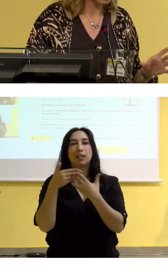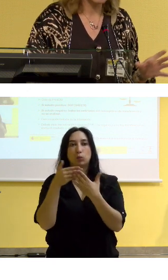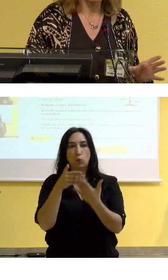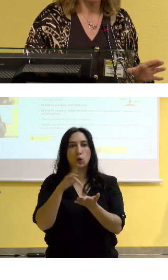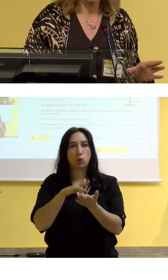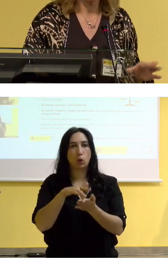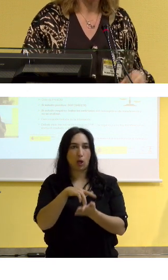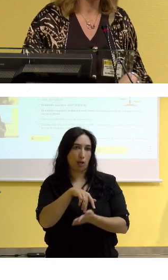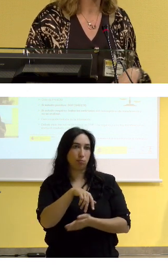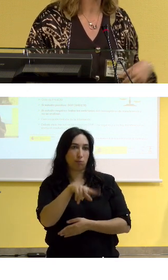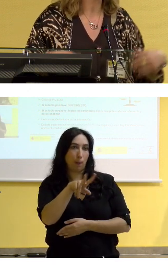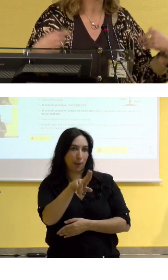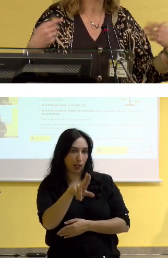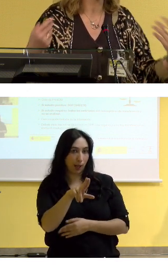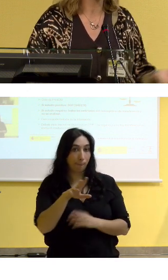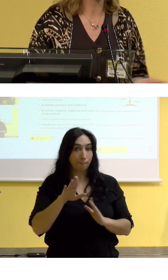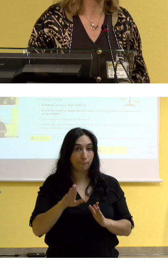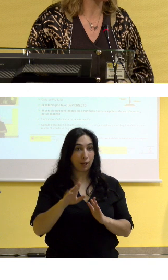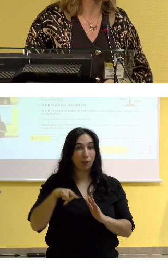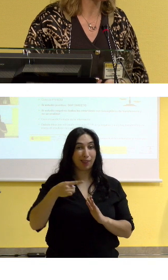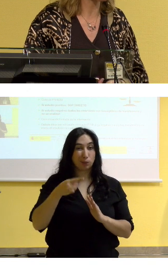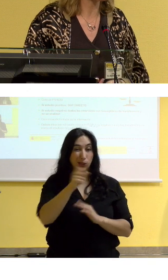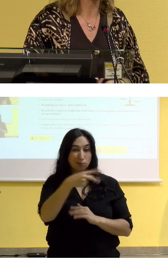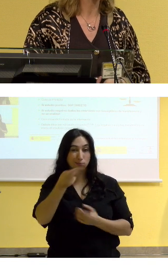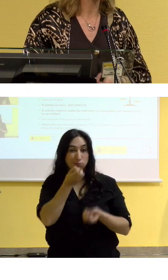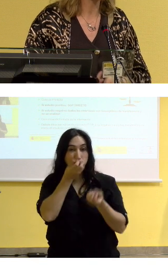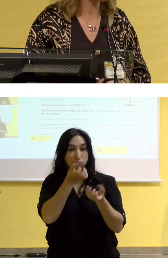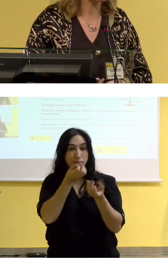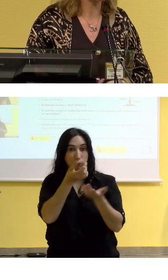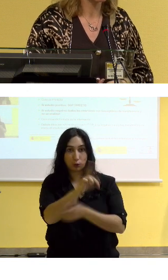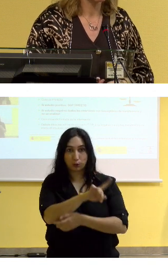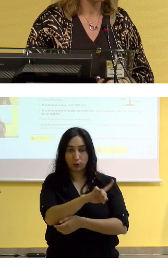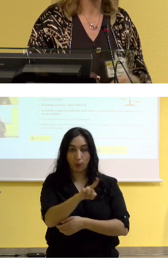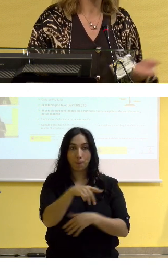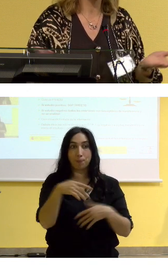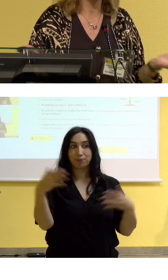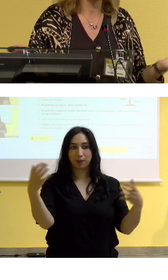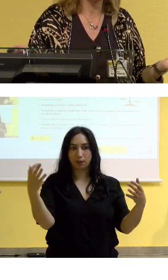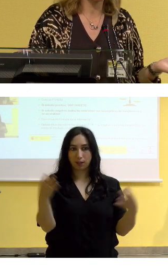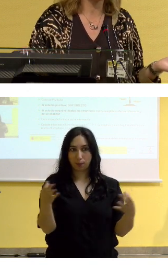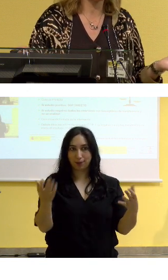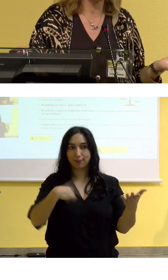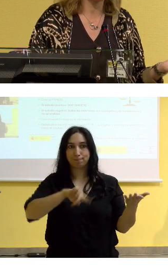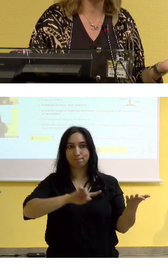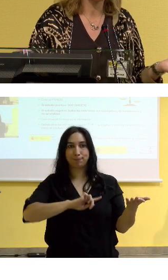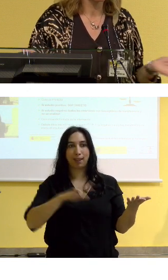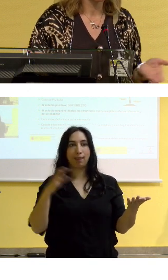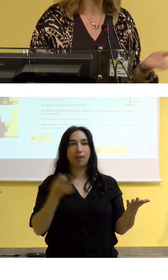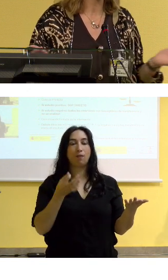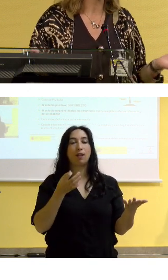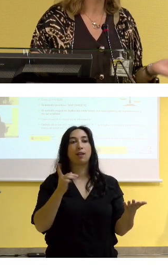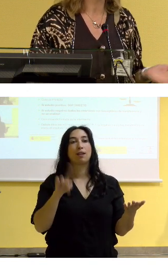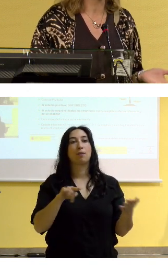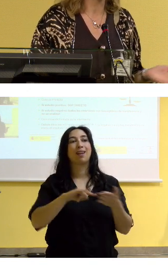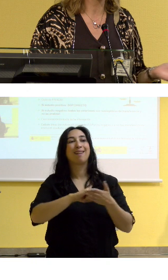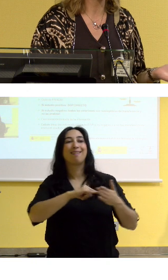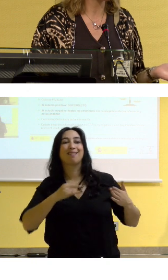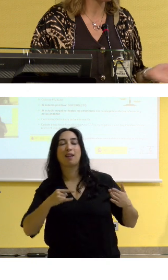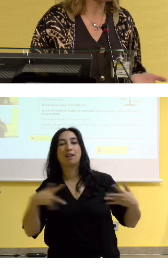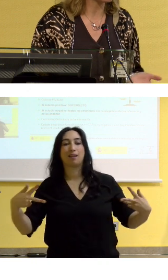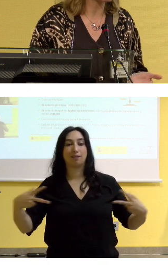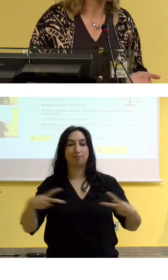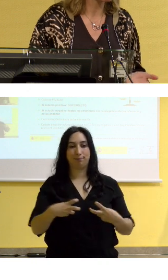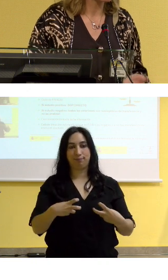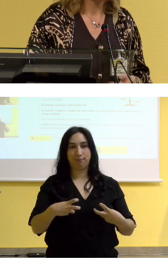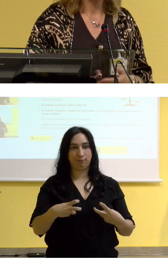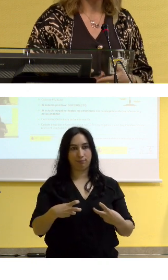los progenitores, pero no se les informa del resultado. ¿Qué pasa? Que nosotros siempre vamos a tener que hacer una técnica de fecundación